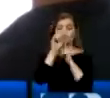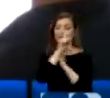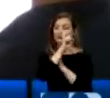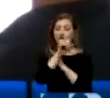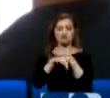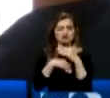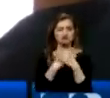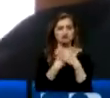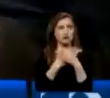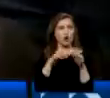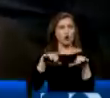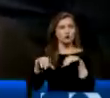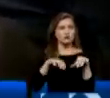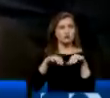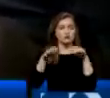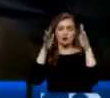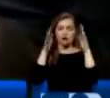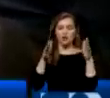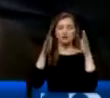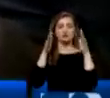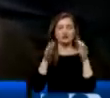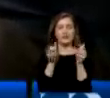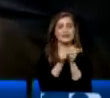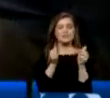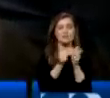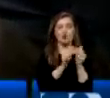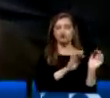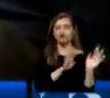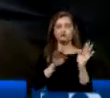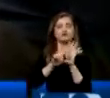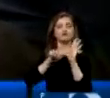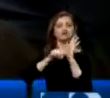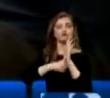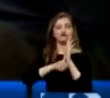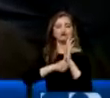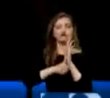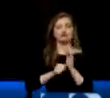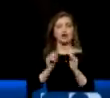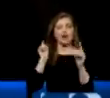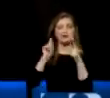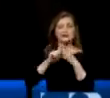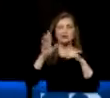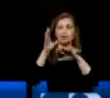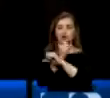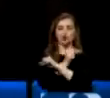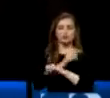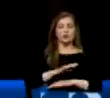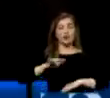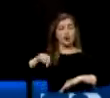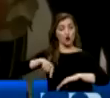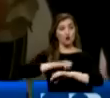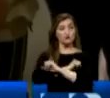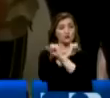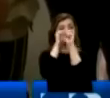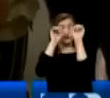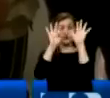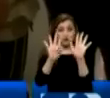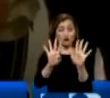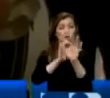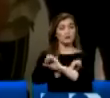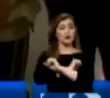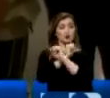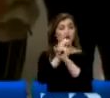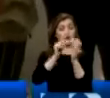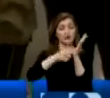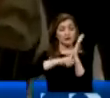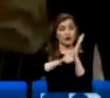situación y en coordinaciones atendimos con un brigadista que pudimos atender hasta la noche. Hoy en la mañana estaremos ya a las 9 de la mañana entregando